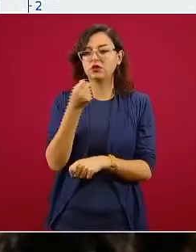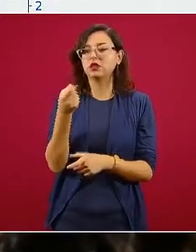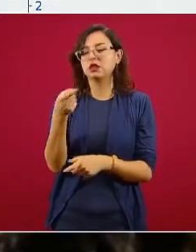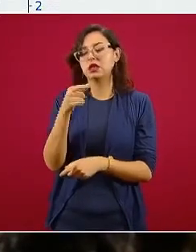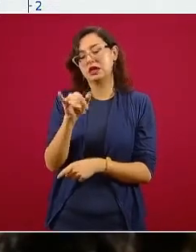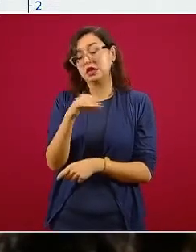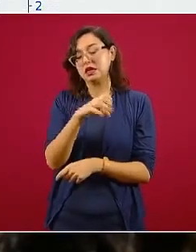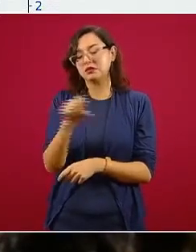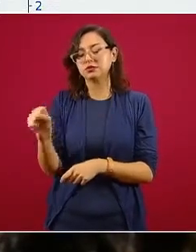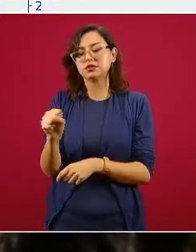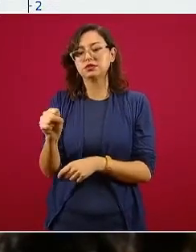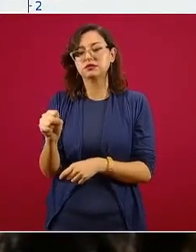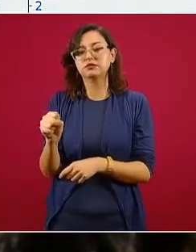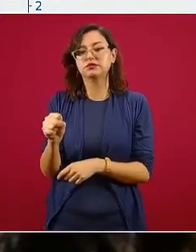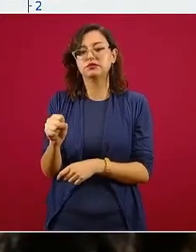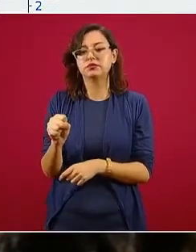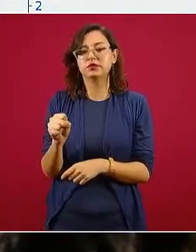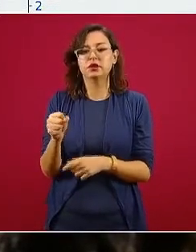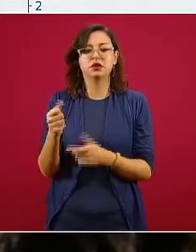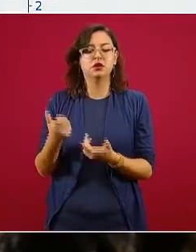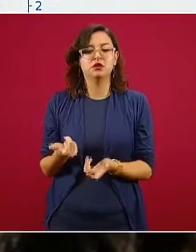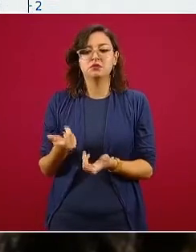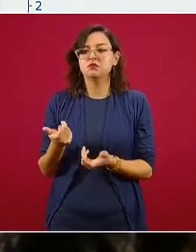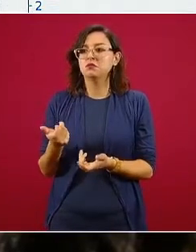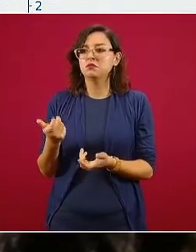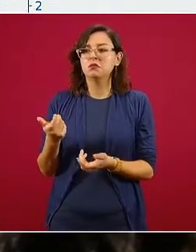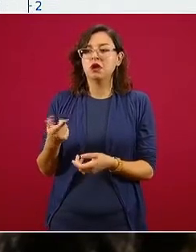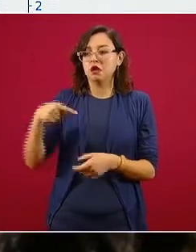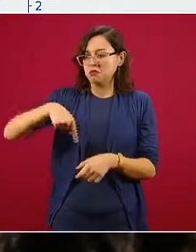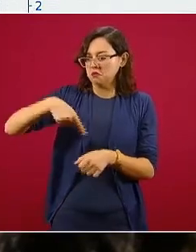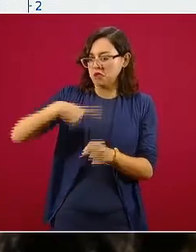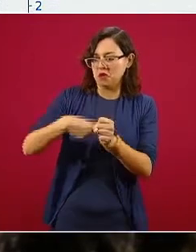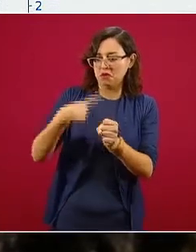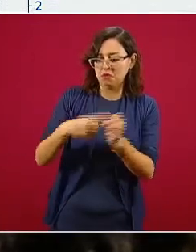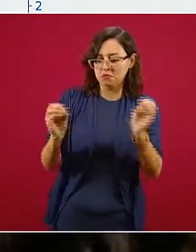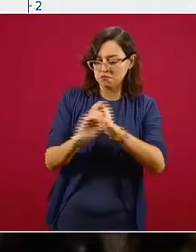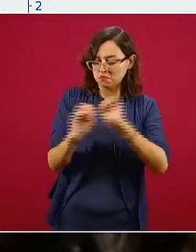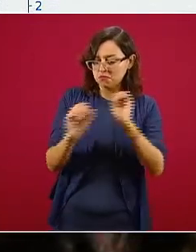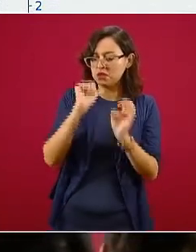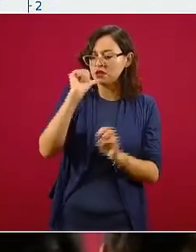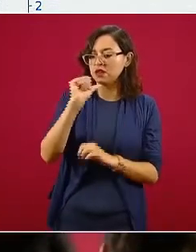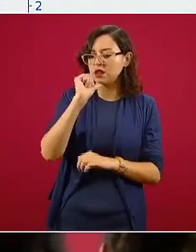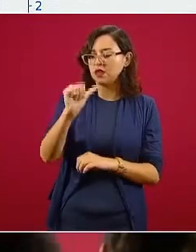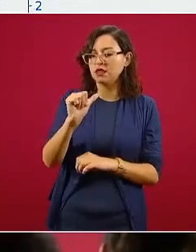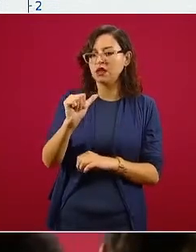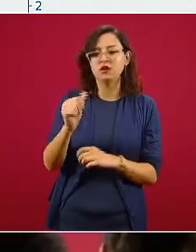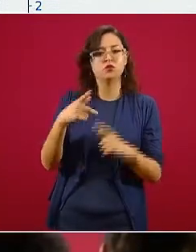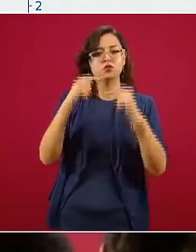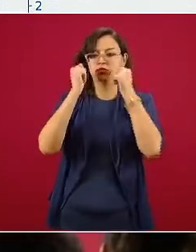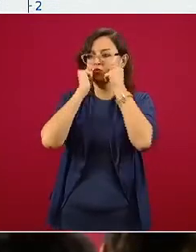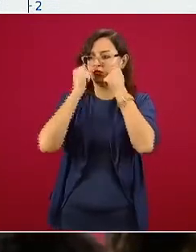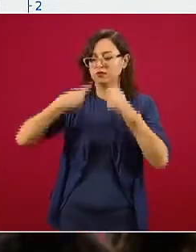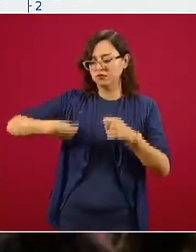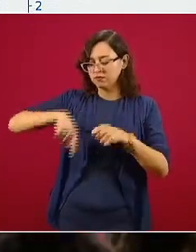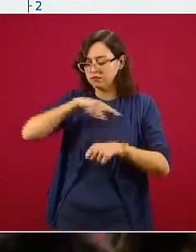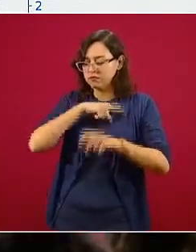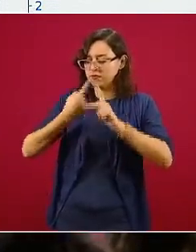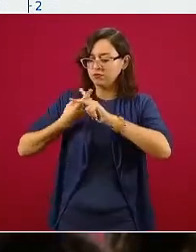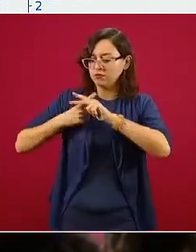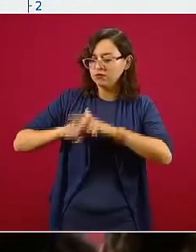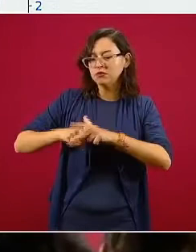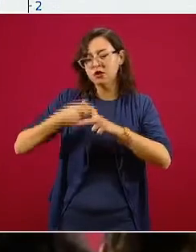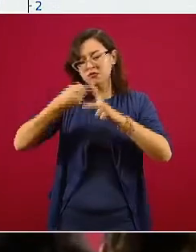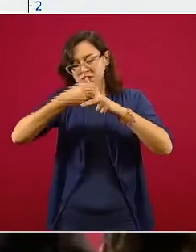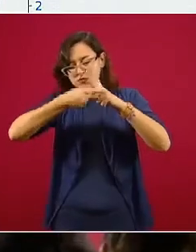Seguro Social, desde que todavía no llegaba el primer caso a México y nos permitió hacer un plan basado